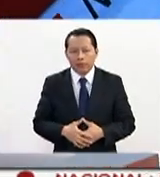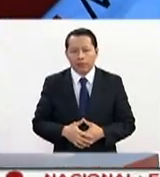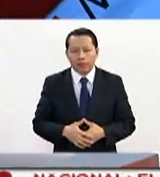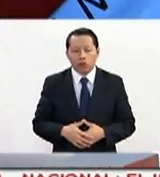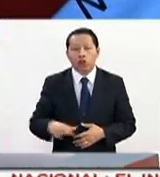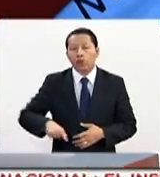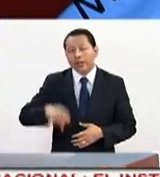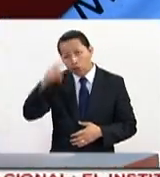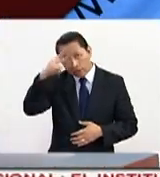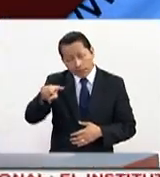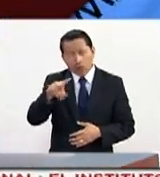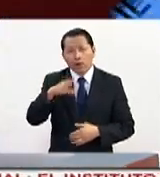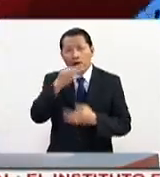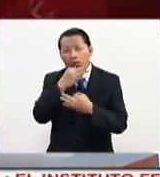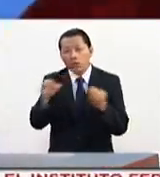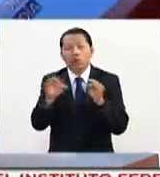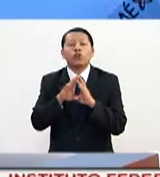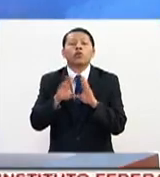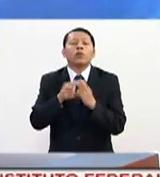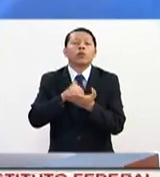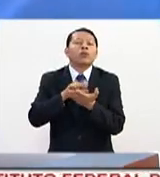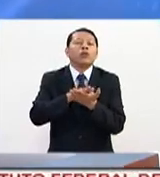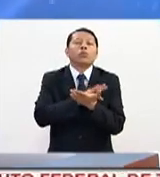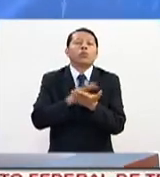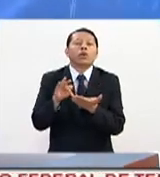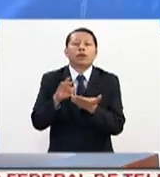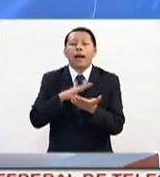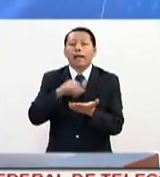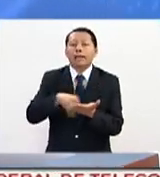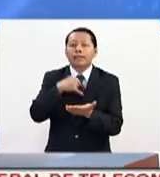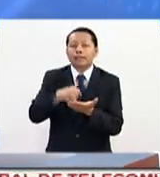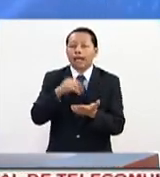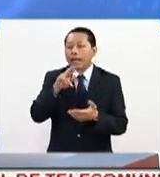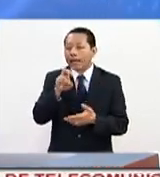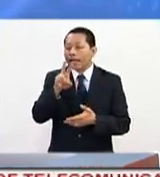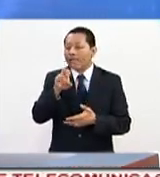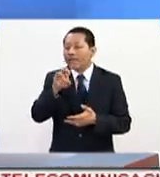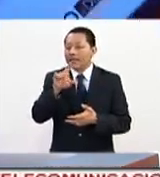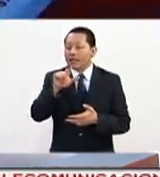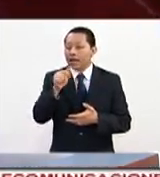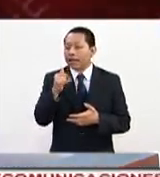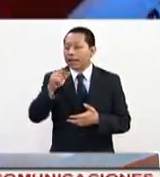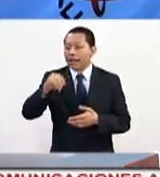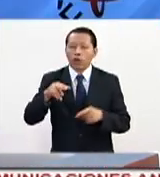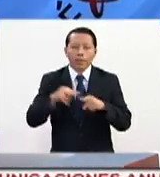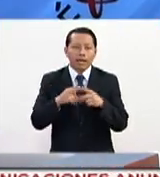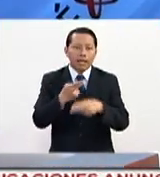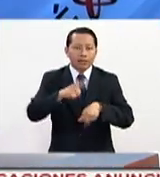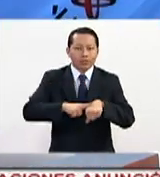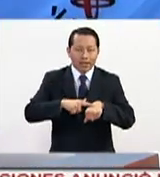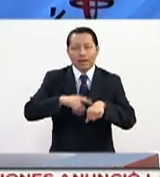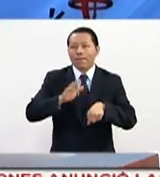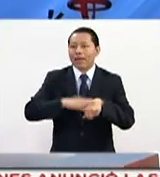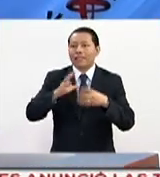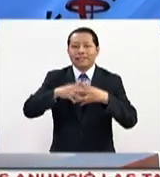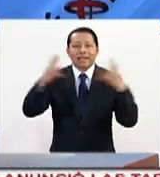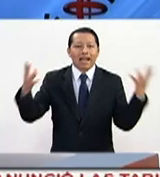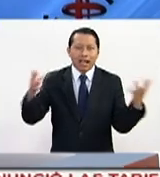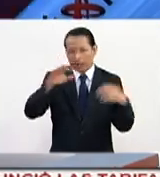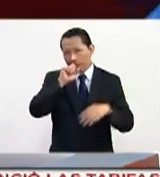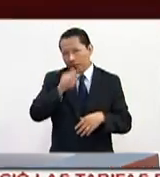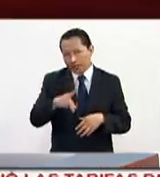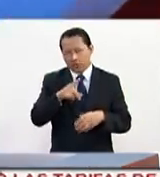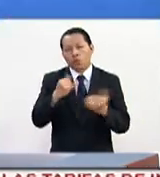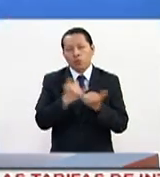El Gobierno de México anunció el establecimiento de las Islas Revillagigedo como el Parque Nacional Marino más grande de nuestro país y de